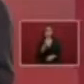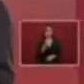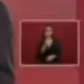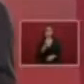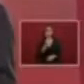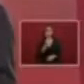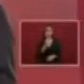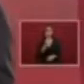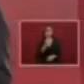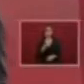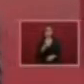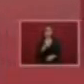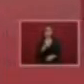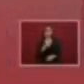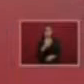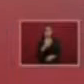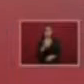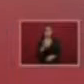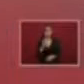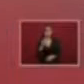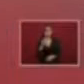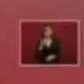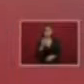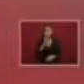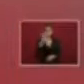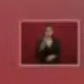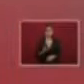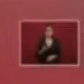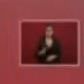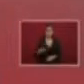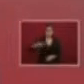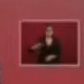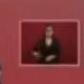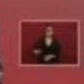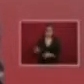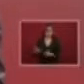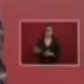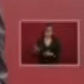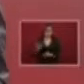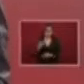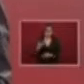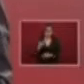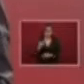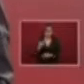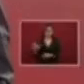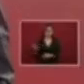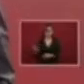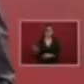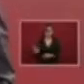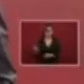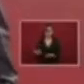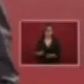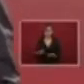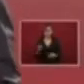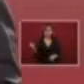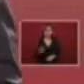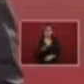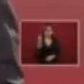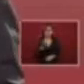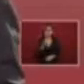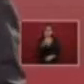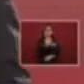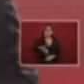que prefiere un combate a la corrupción que tenga algunos asteriscos en el tema de procuración de